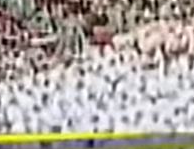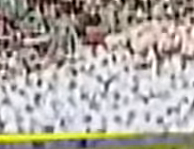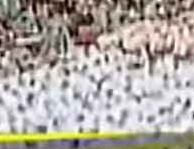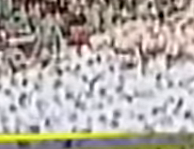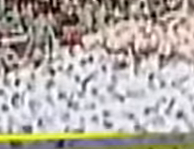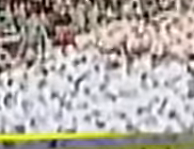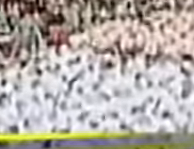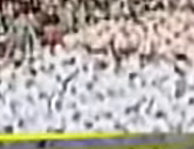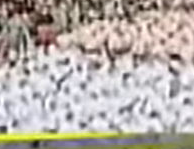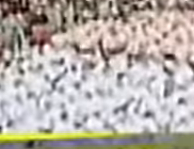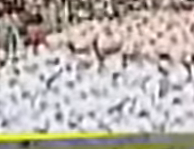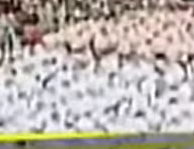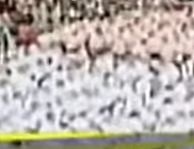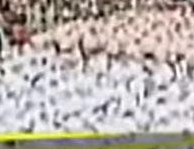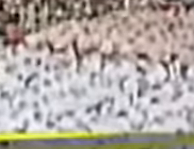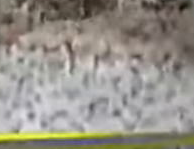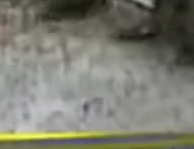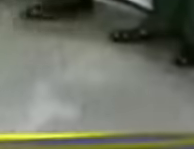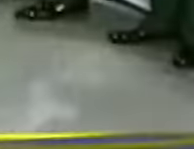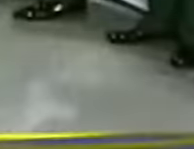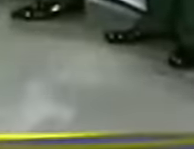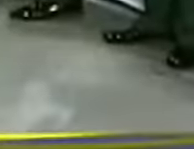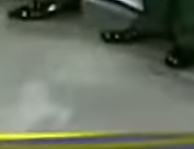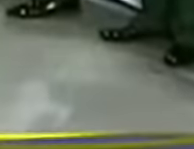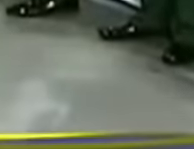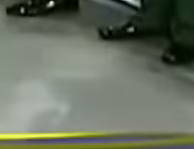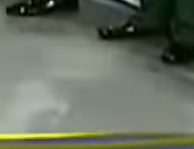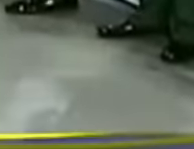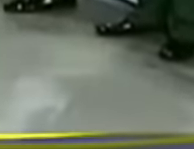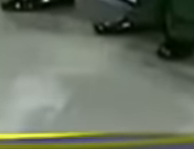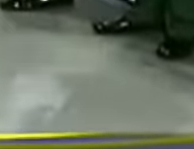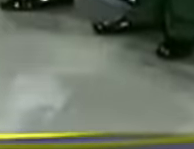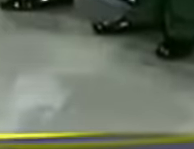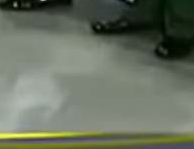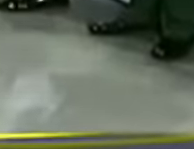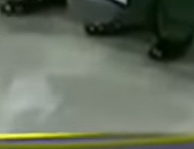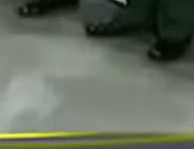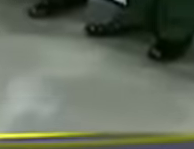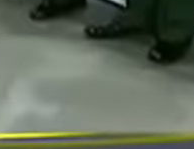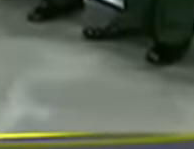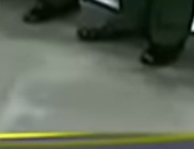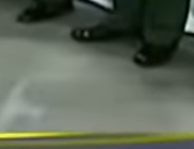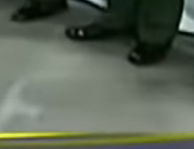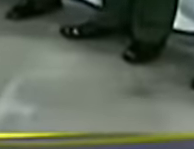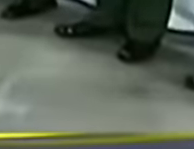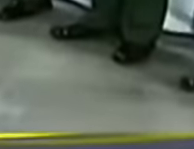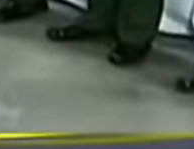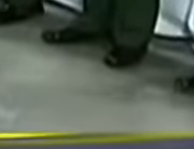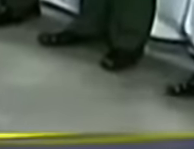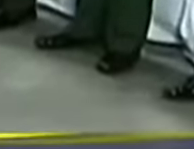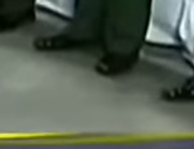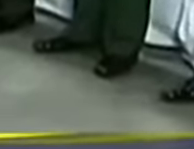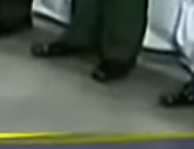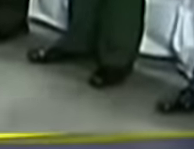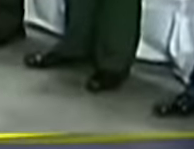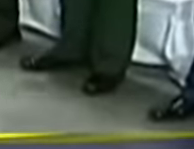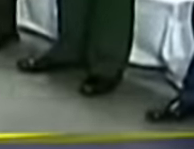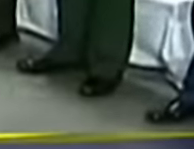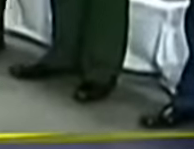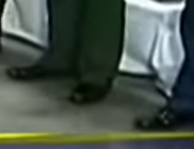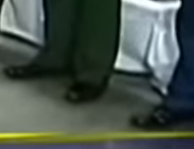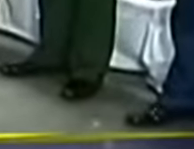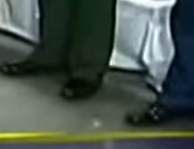inmediato vamos a escuchar el ambiente que se vive en el Poliedro de Caracas. Jurídico conseguido, que el sol de